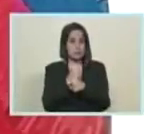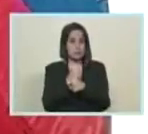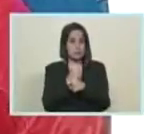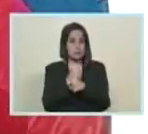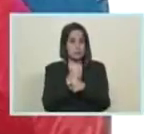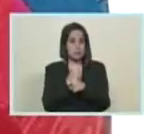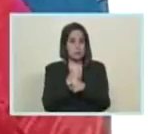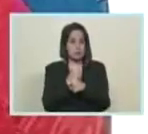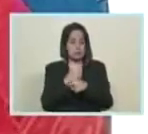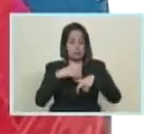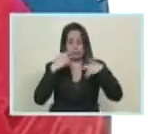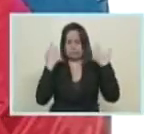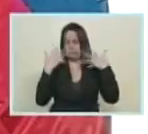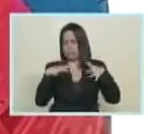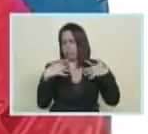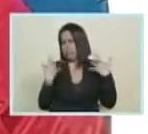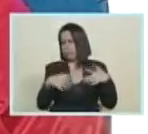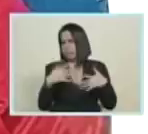un desastre.